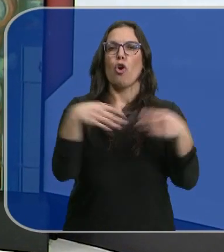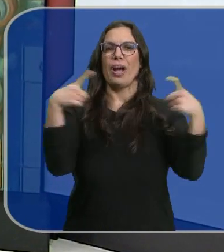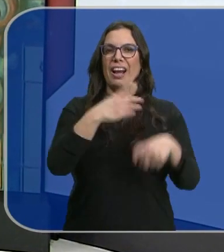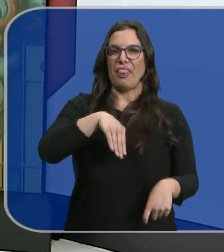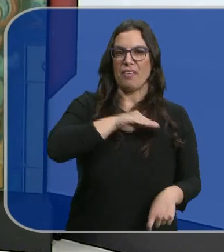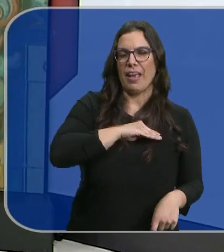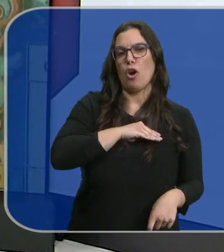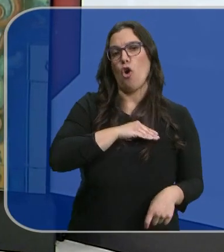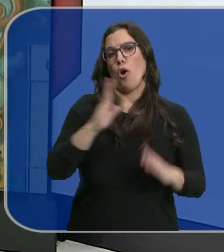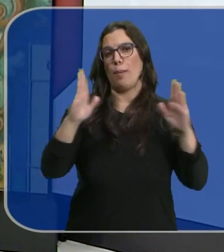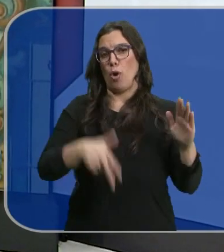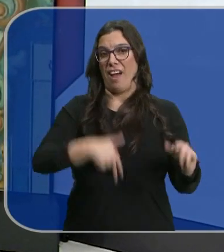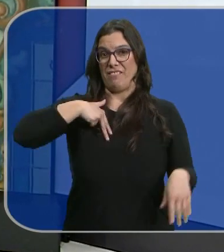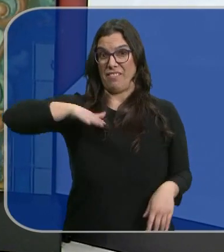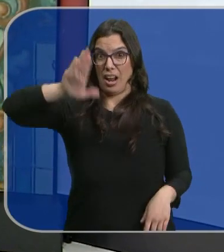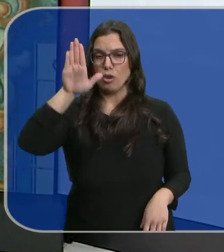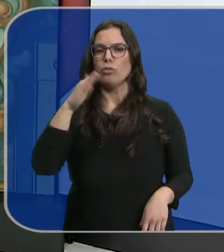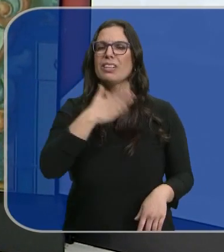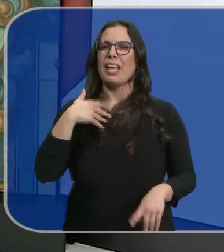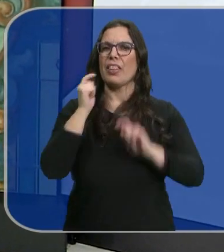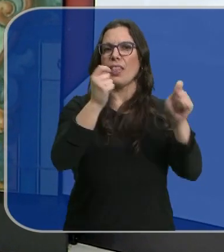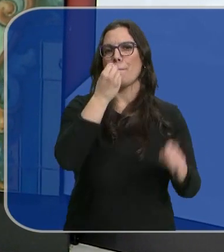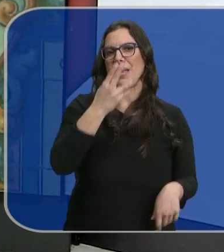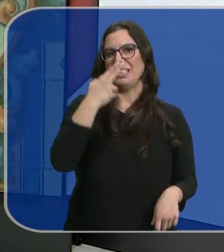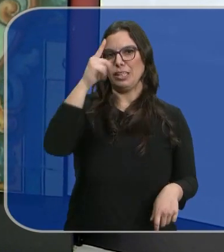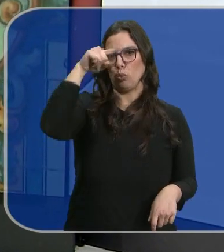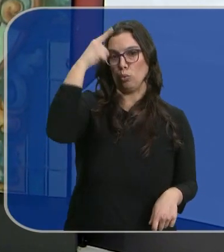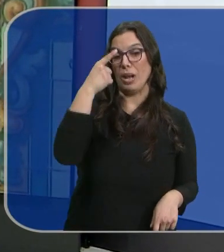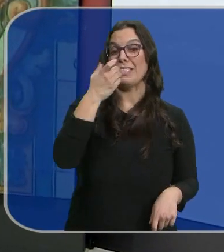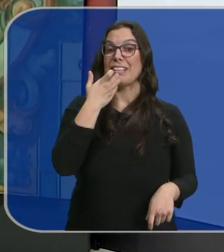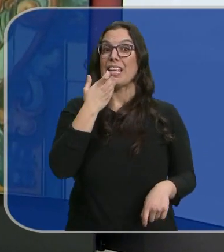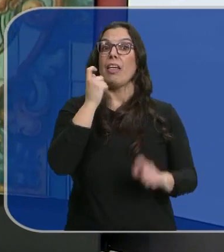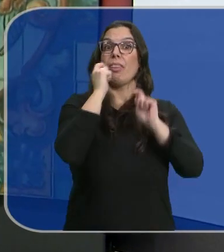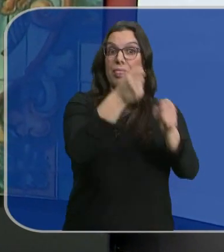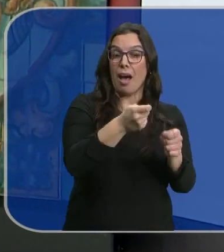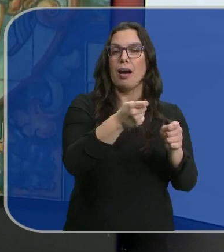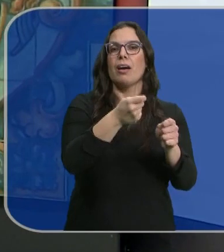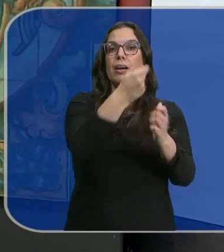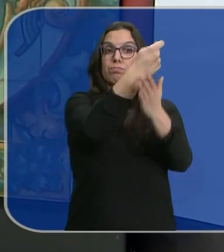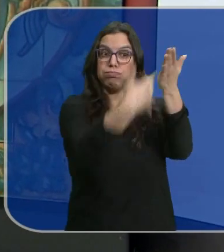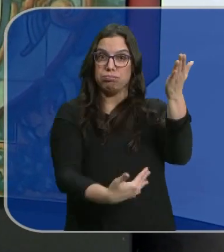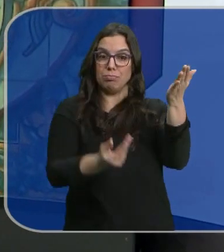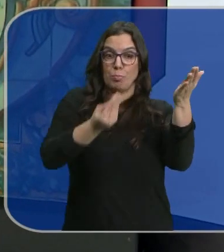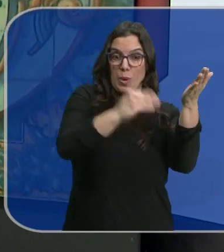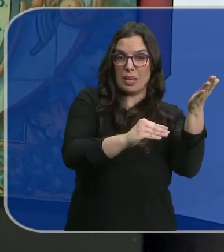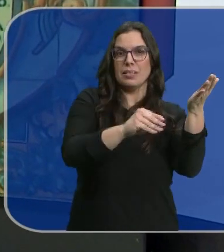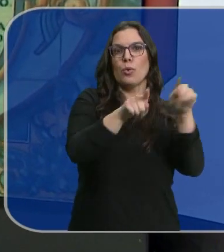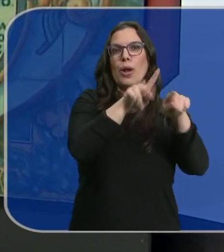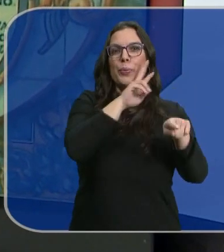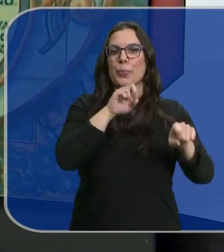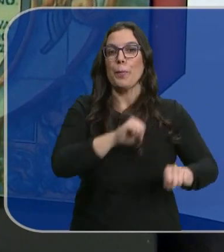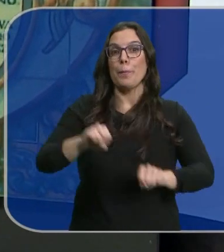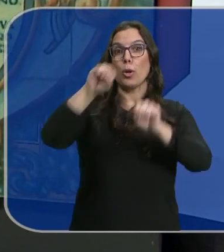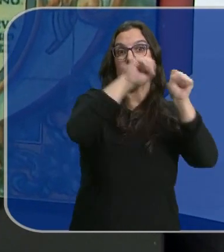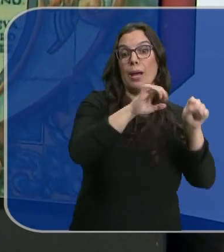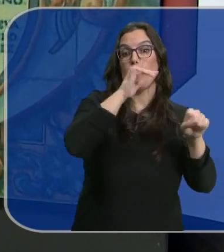franquismo, para los que pide la declaración de bien de interés cultural. Su intención es que se incluyan en el catálogo de la Junta y blindarlos así